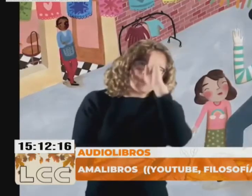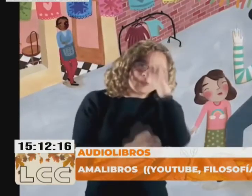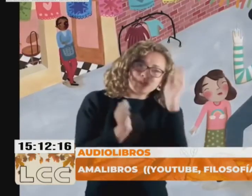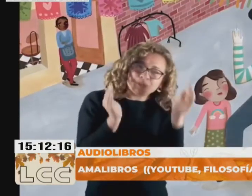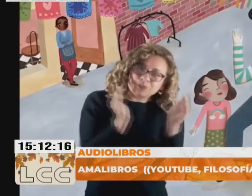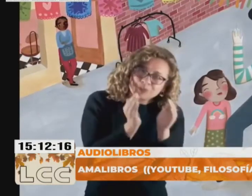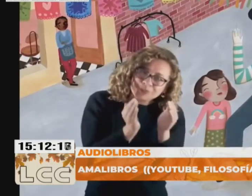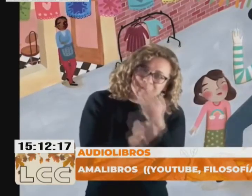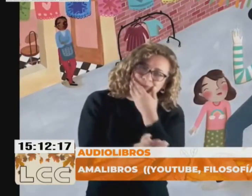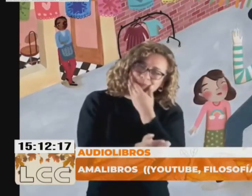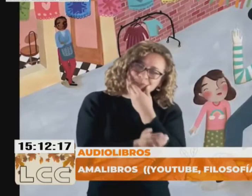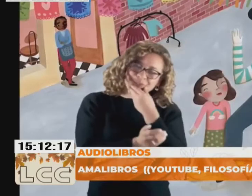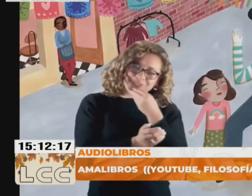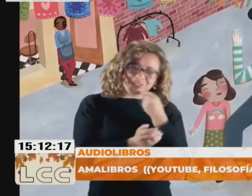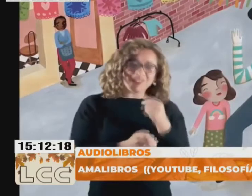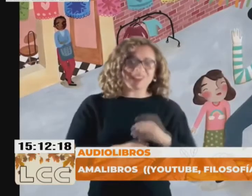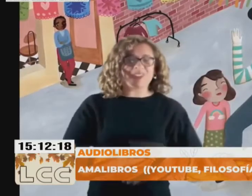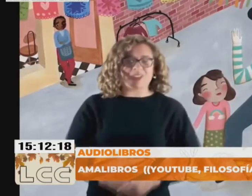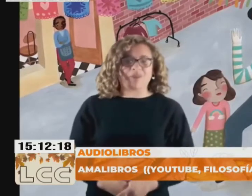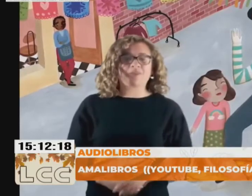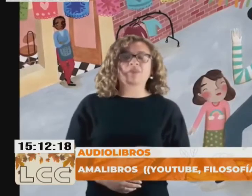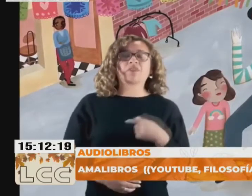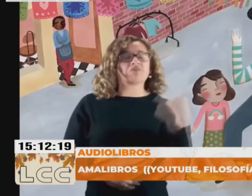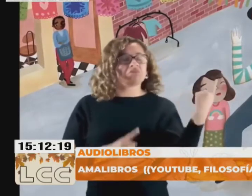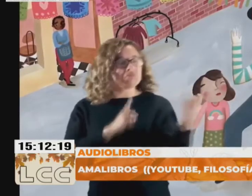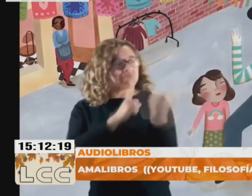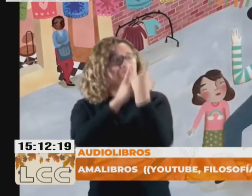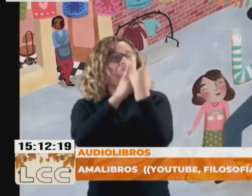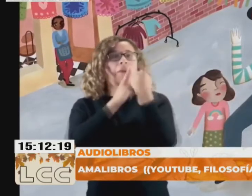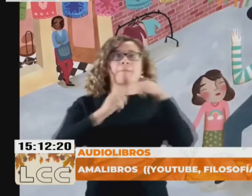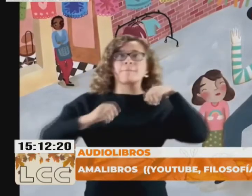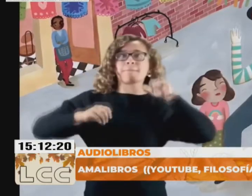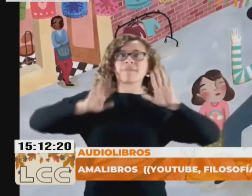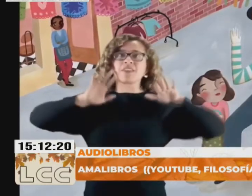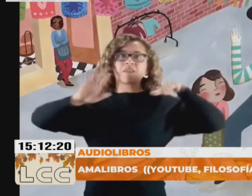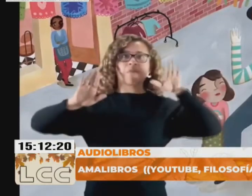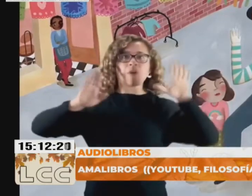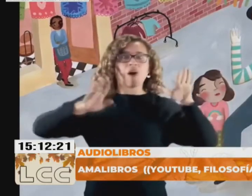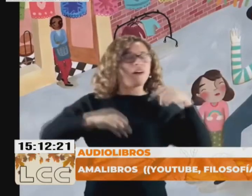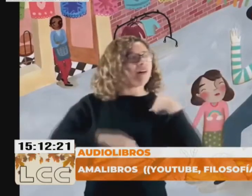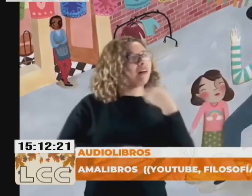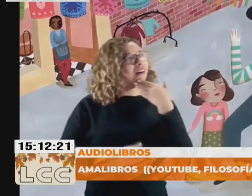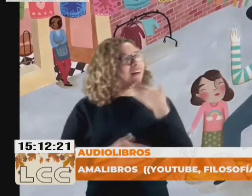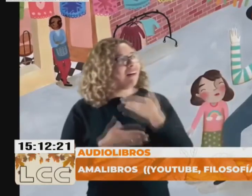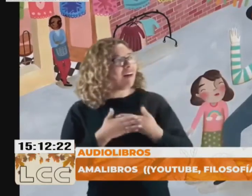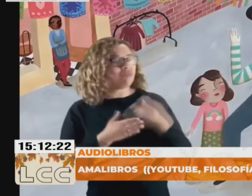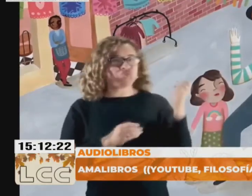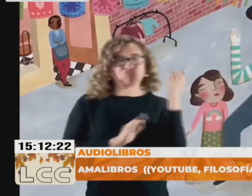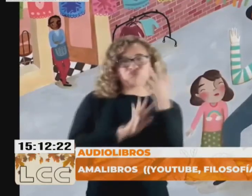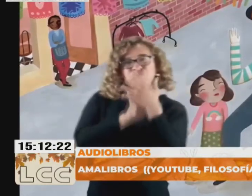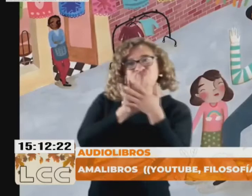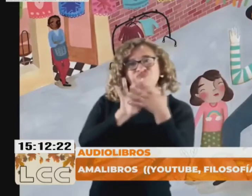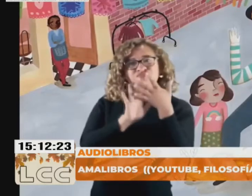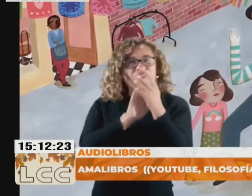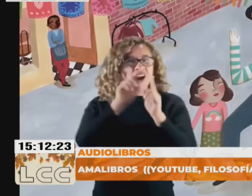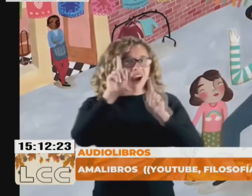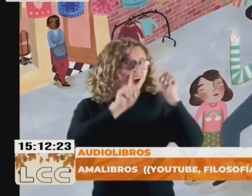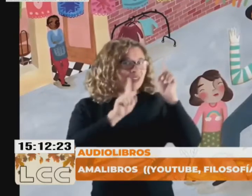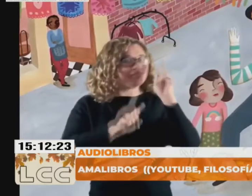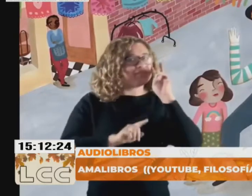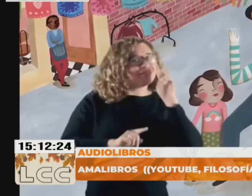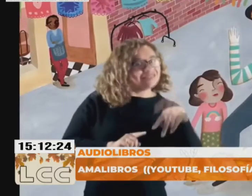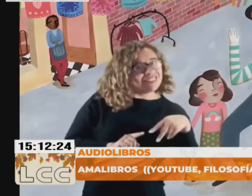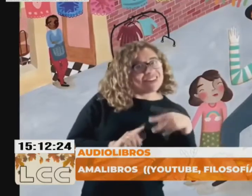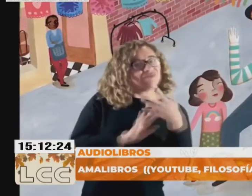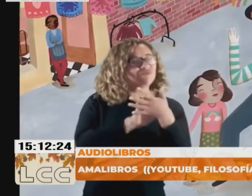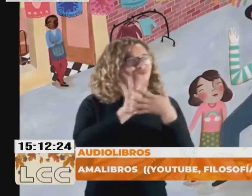en Amalibros lo pueden encontrar sin ningún inconveniente. Lo que estamos viendo ahora es de Celia, que es la